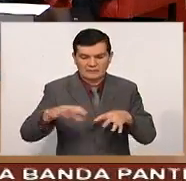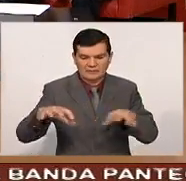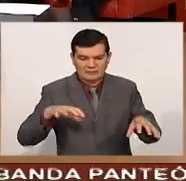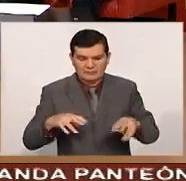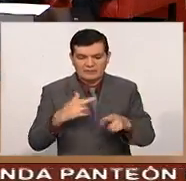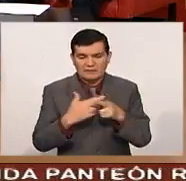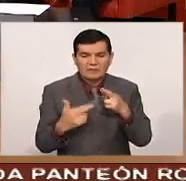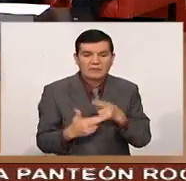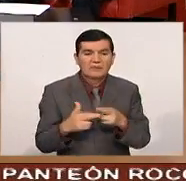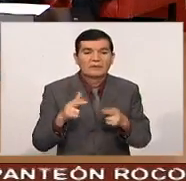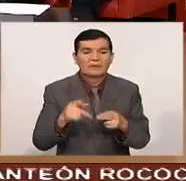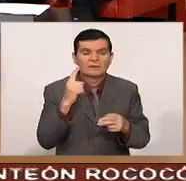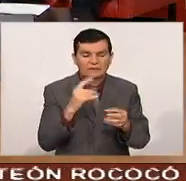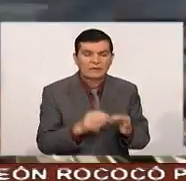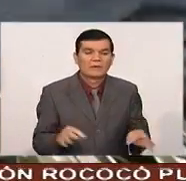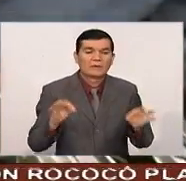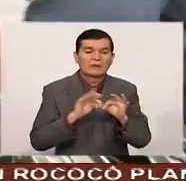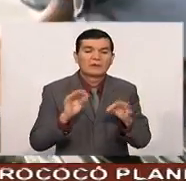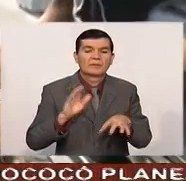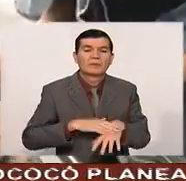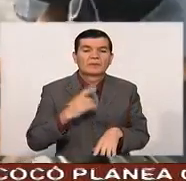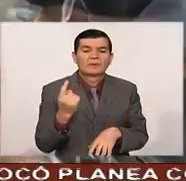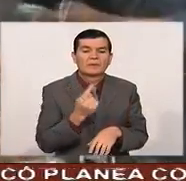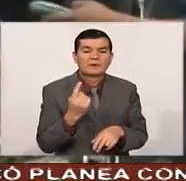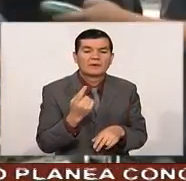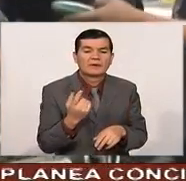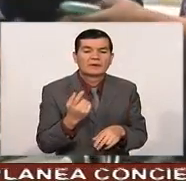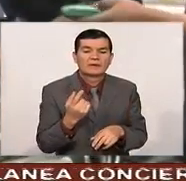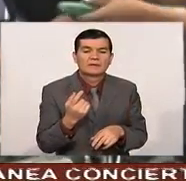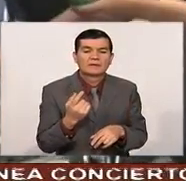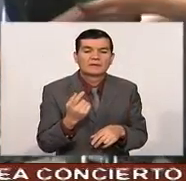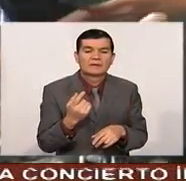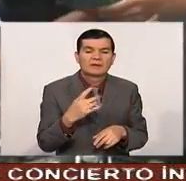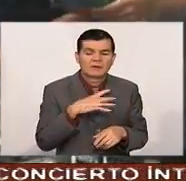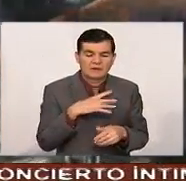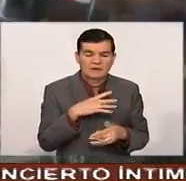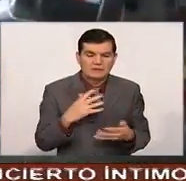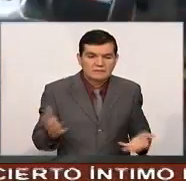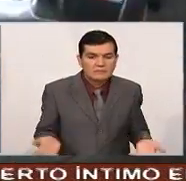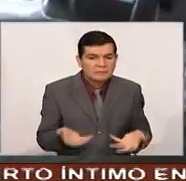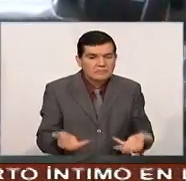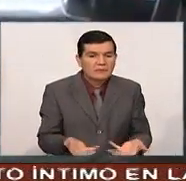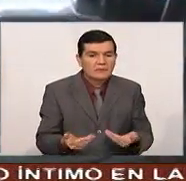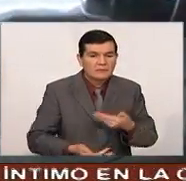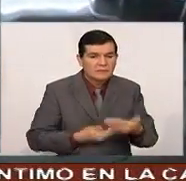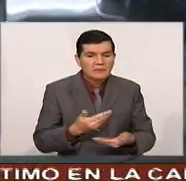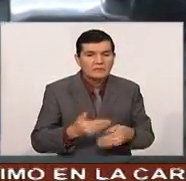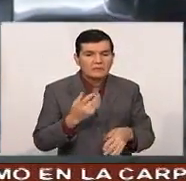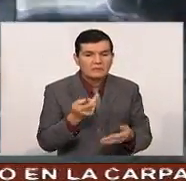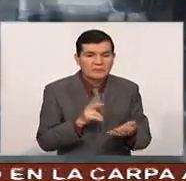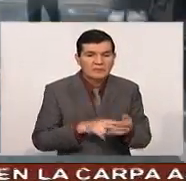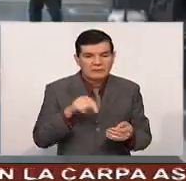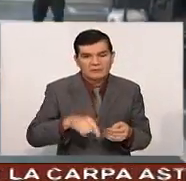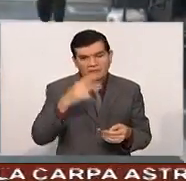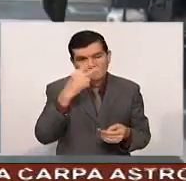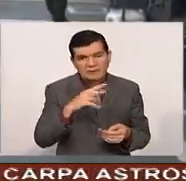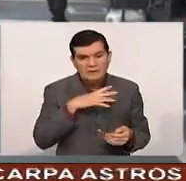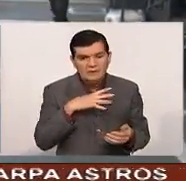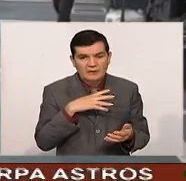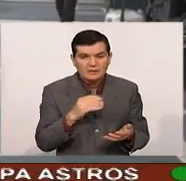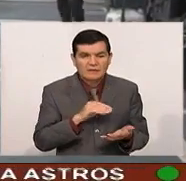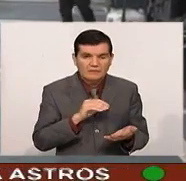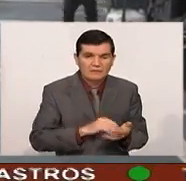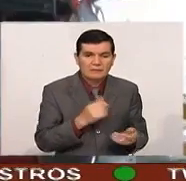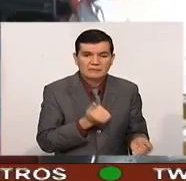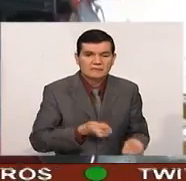autopartes es bien importante porque está aprovisionando a esta industria, no solamente en México, también ya estamos